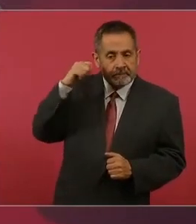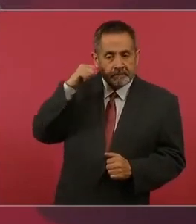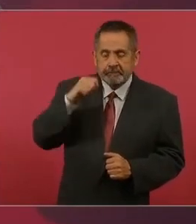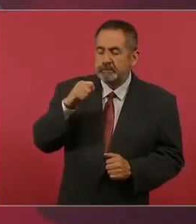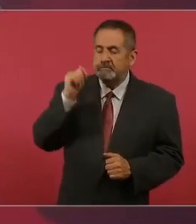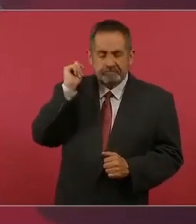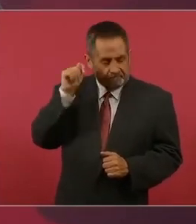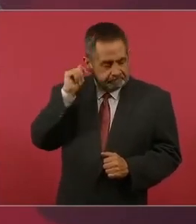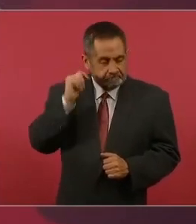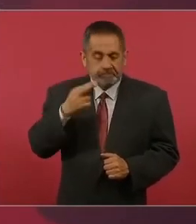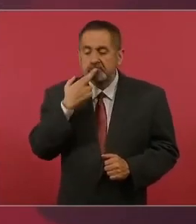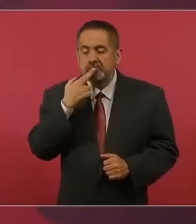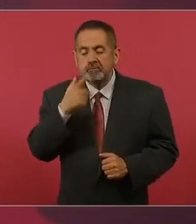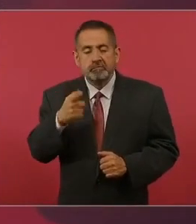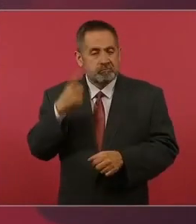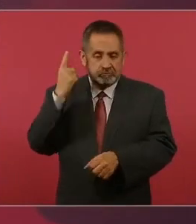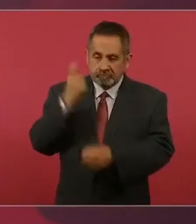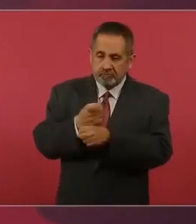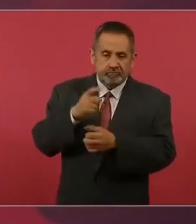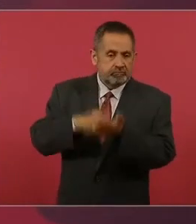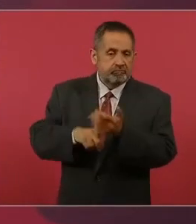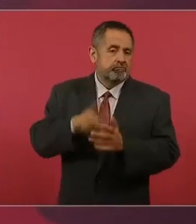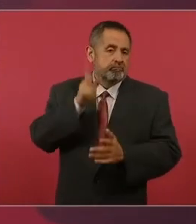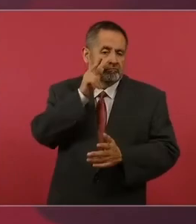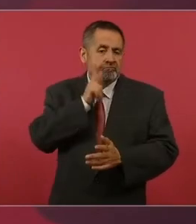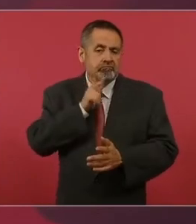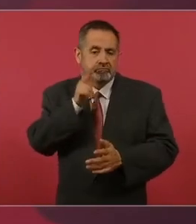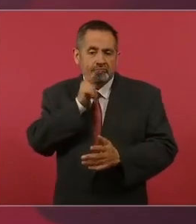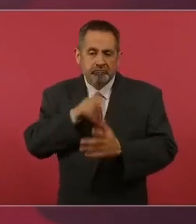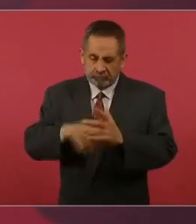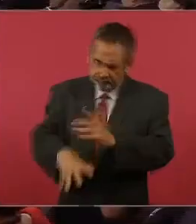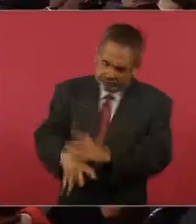el principal productor de petróleo.